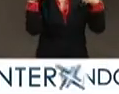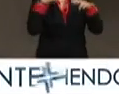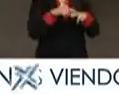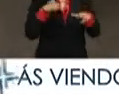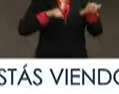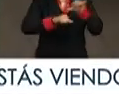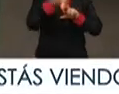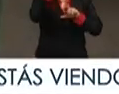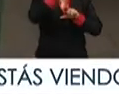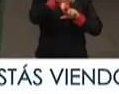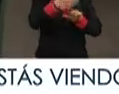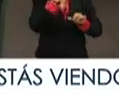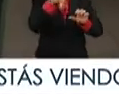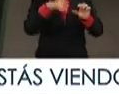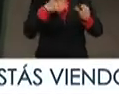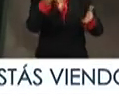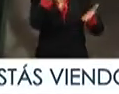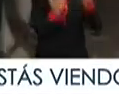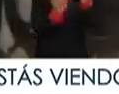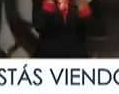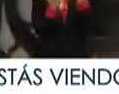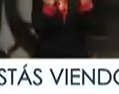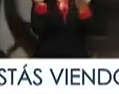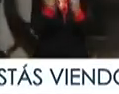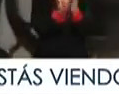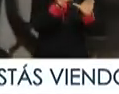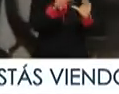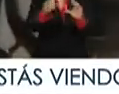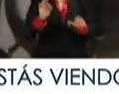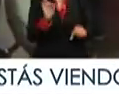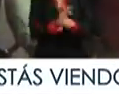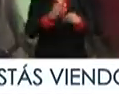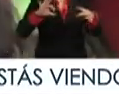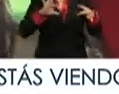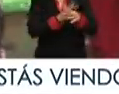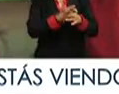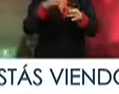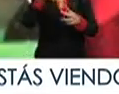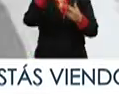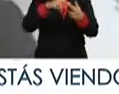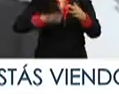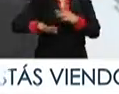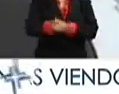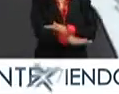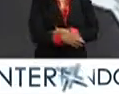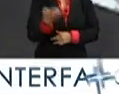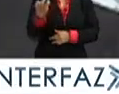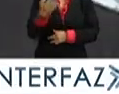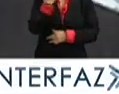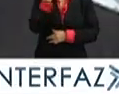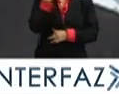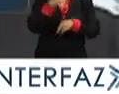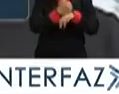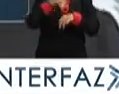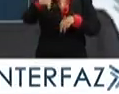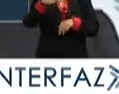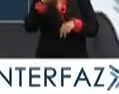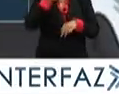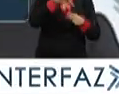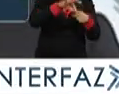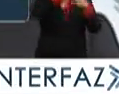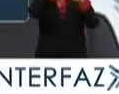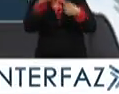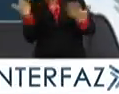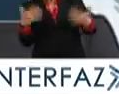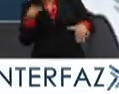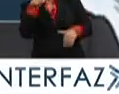docentes para que optimicen su rendimiento académico y se fortalezcan los lazos con la región. Son escuelas que sobresalen